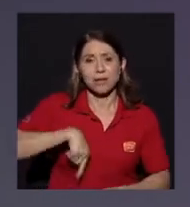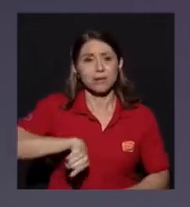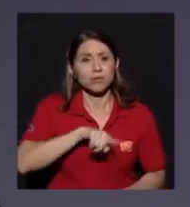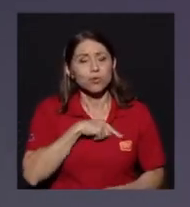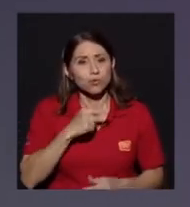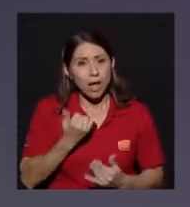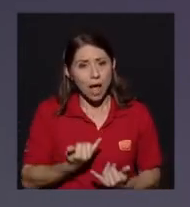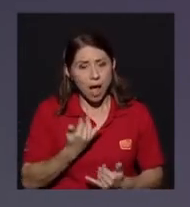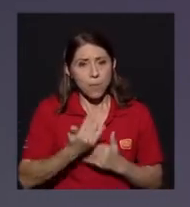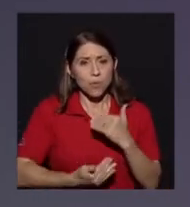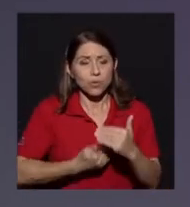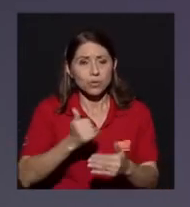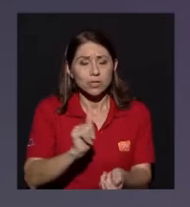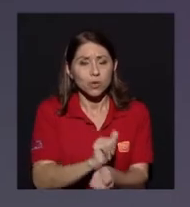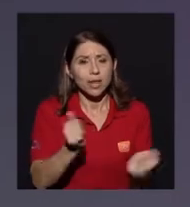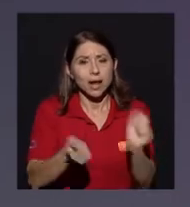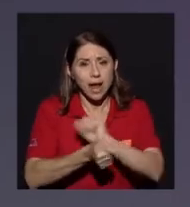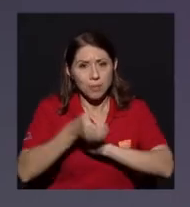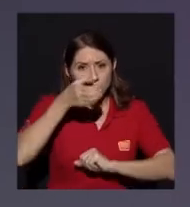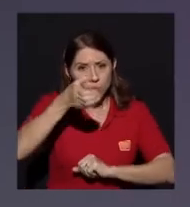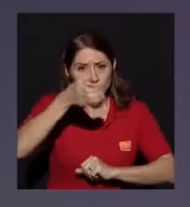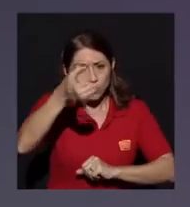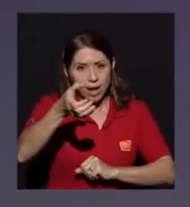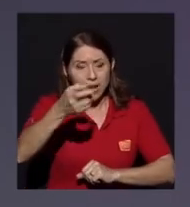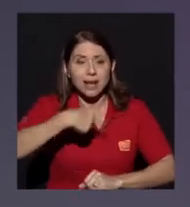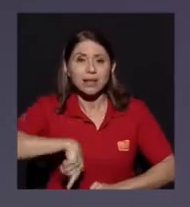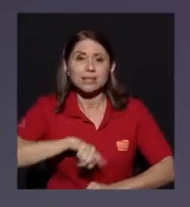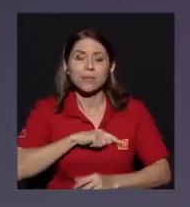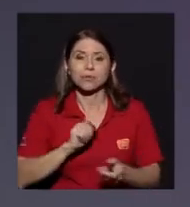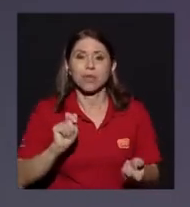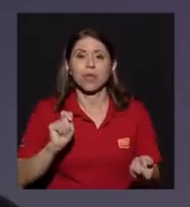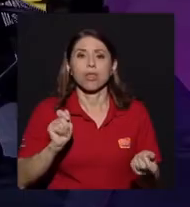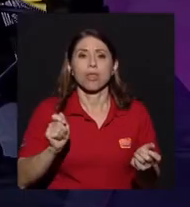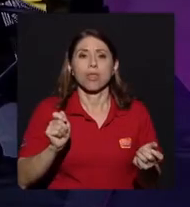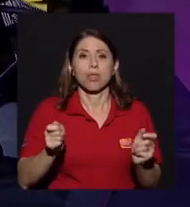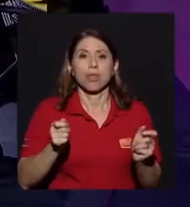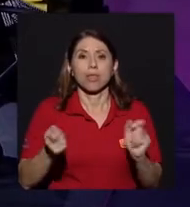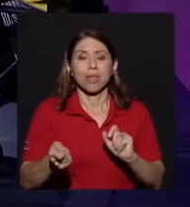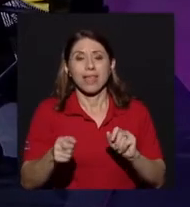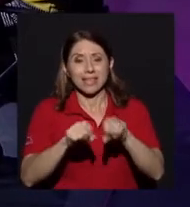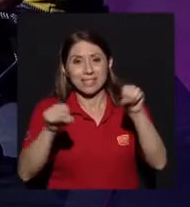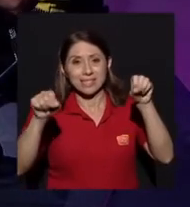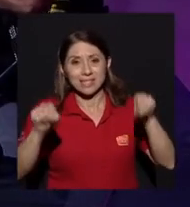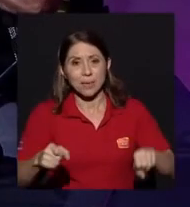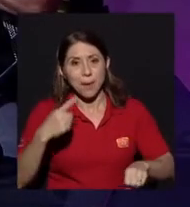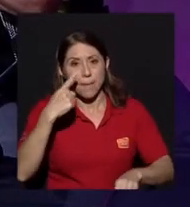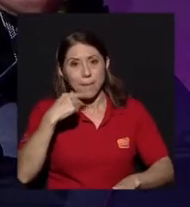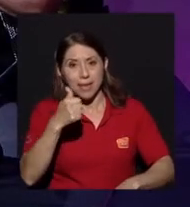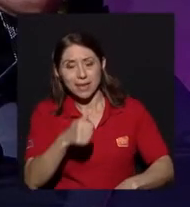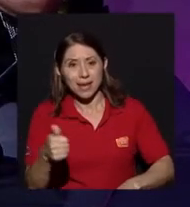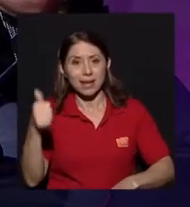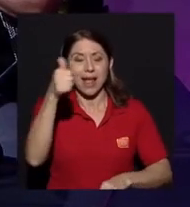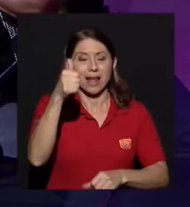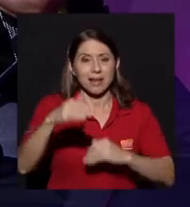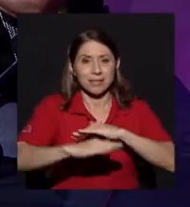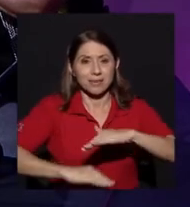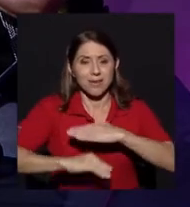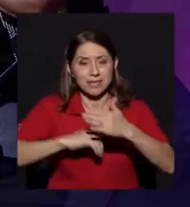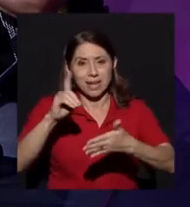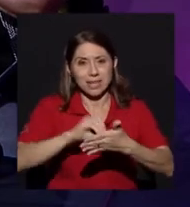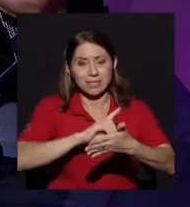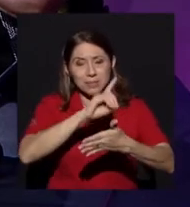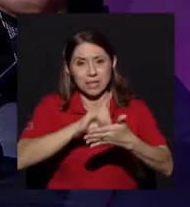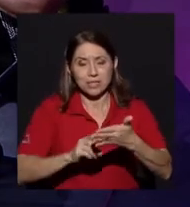cambio cultural estamos transformando ese sistema patriarcal que se basa en la discriminación y la exclusión